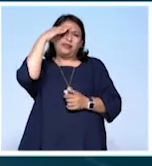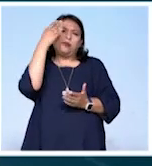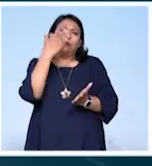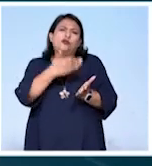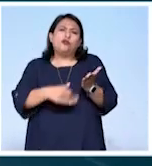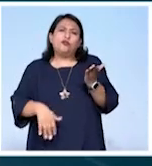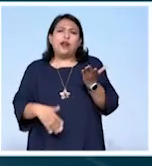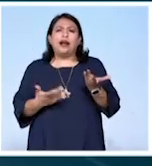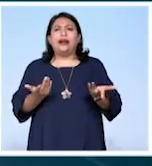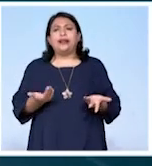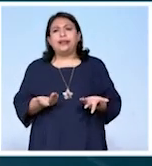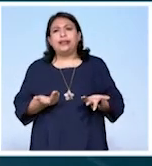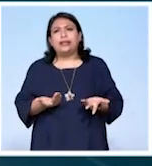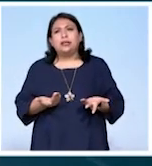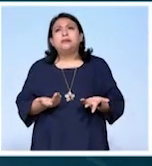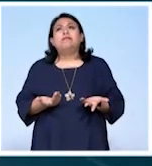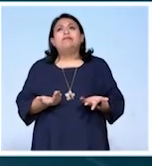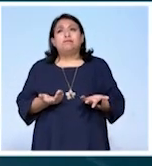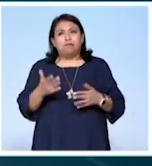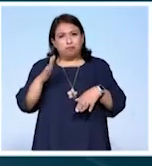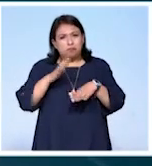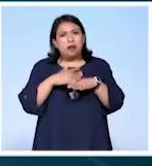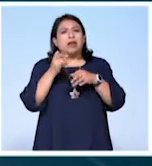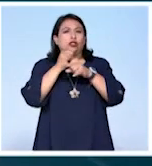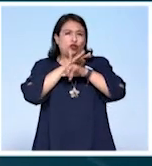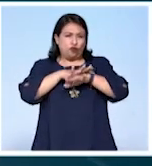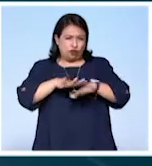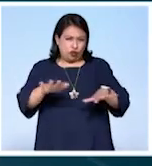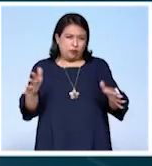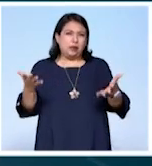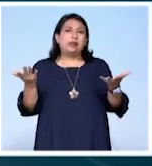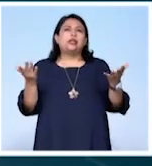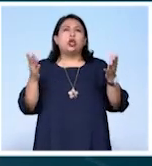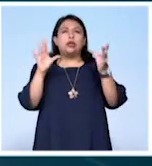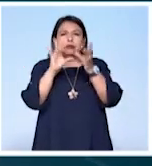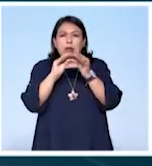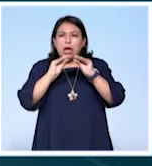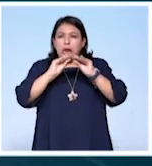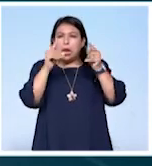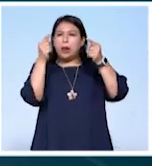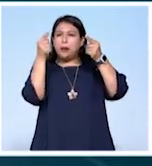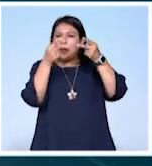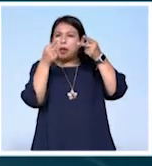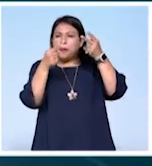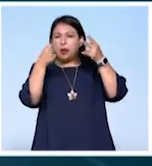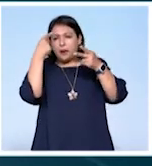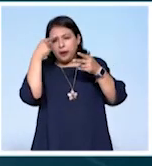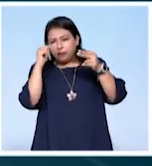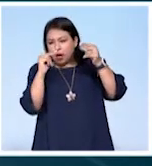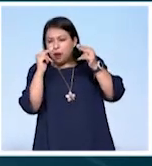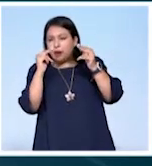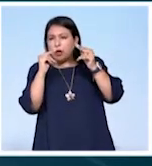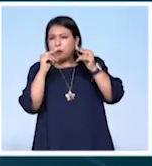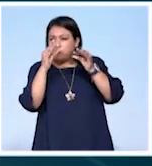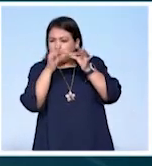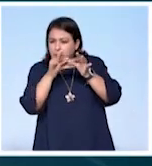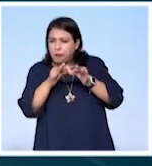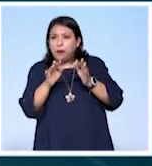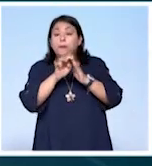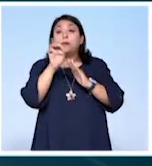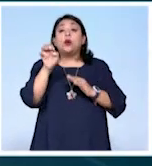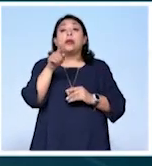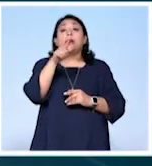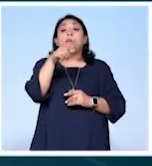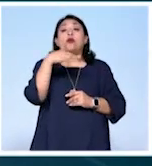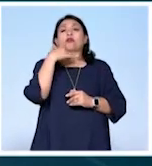falta generar más información específica para tener mediciones más precisas. En el caso de